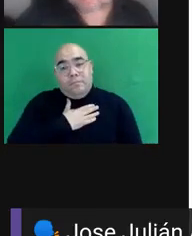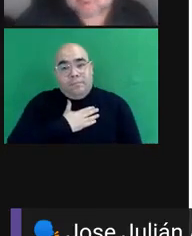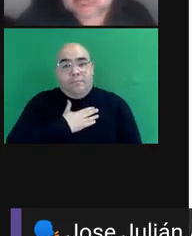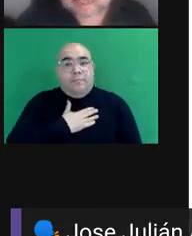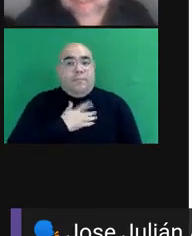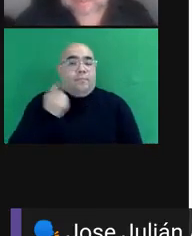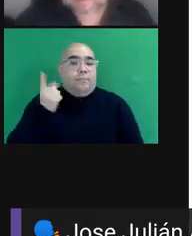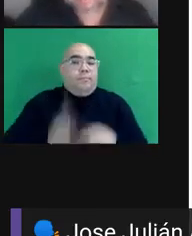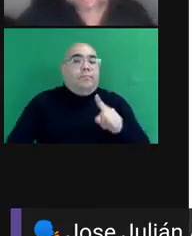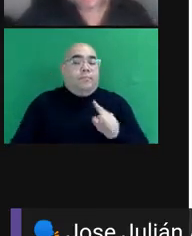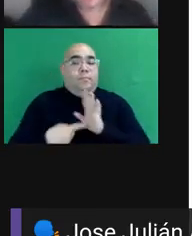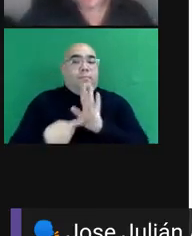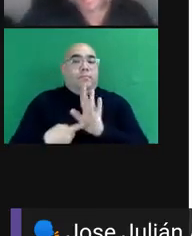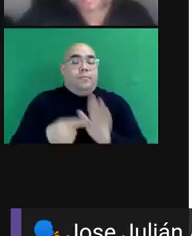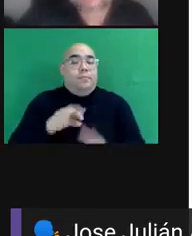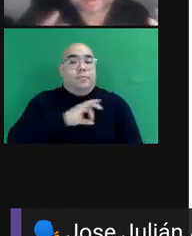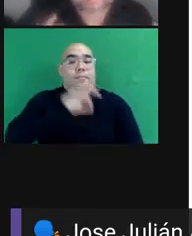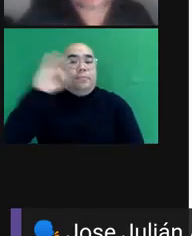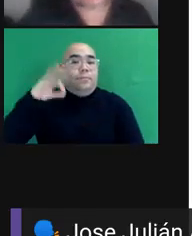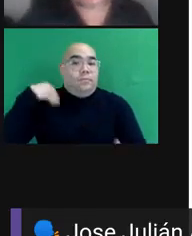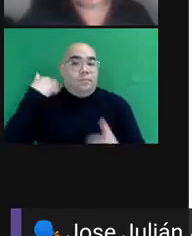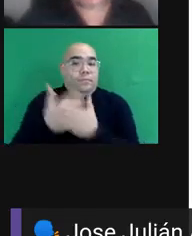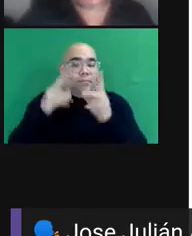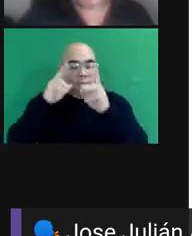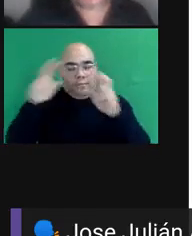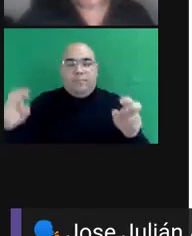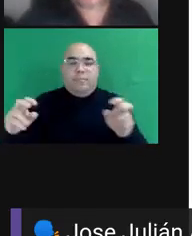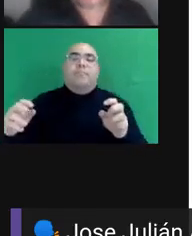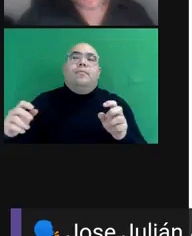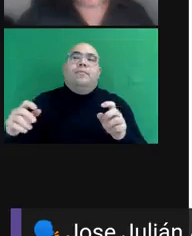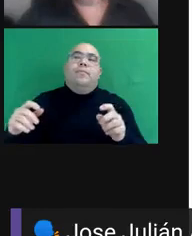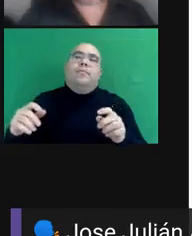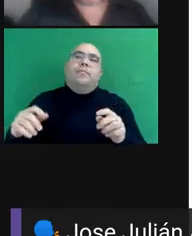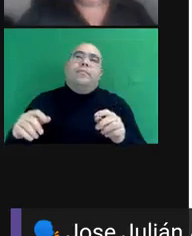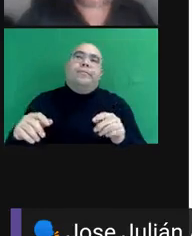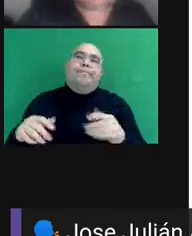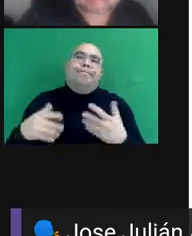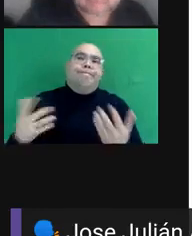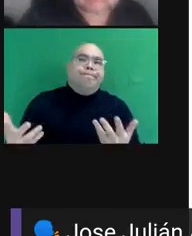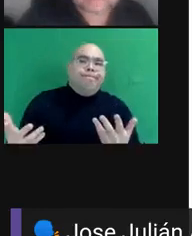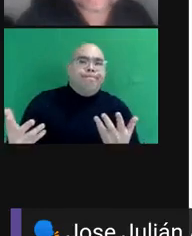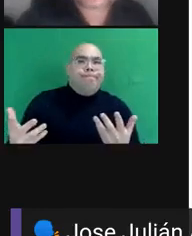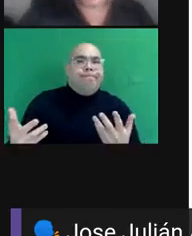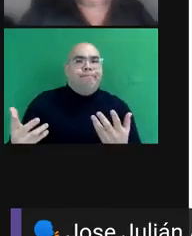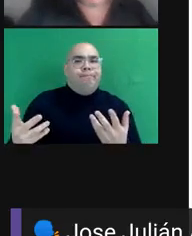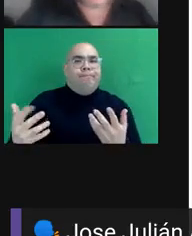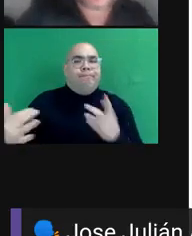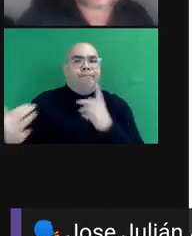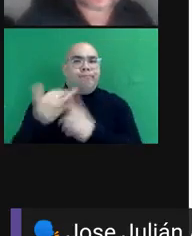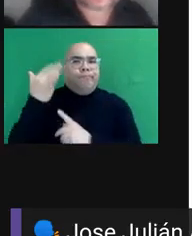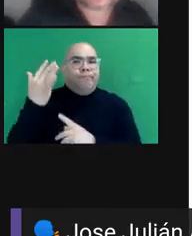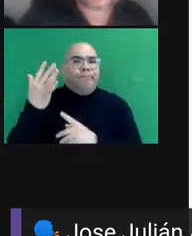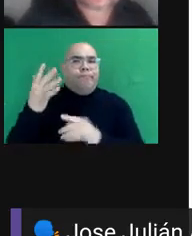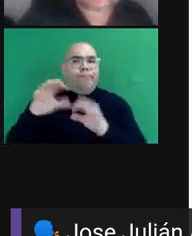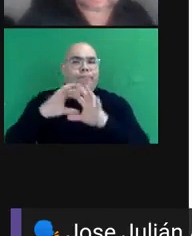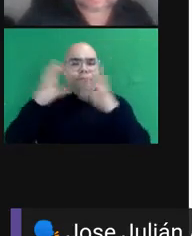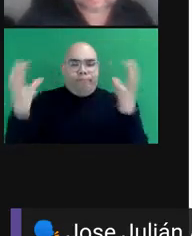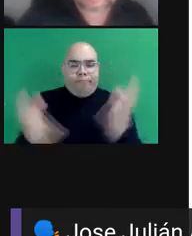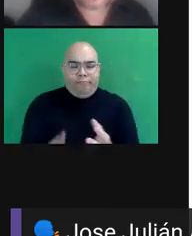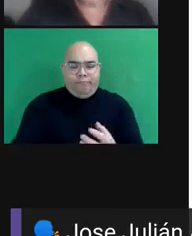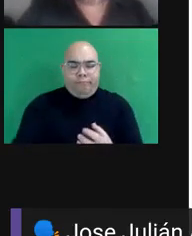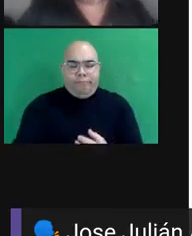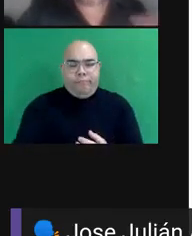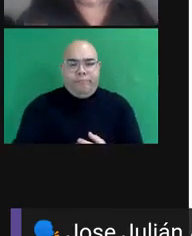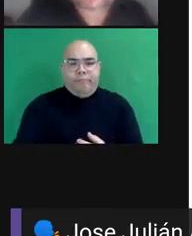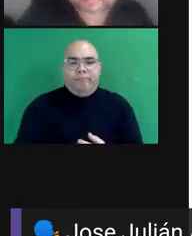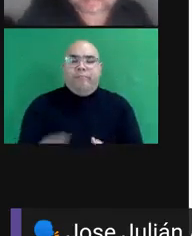no podría nunca negar el valor que tiene alterar el mundo y decir lo que nadie quiere decir en